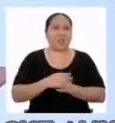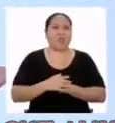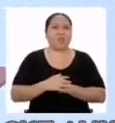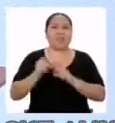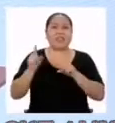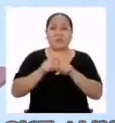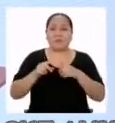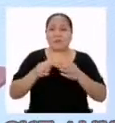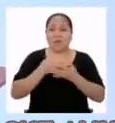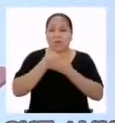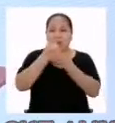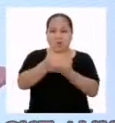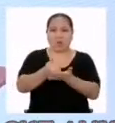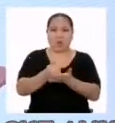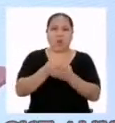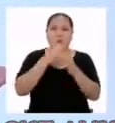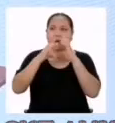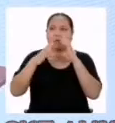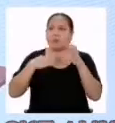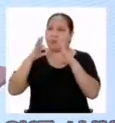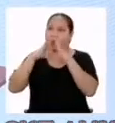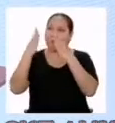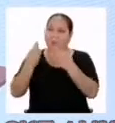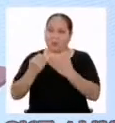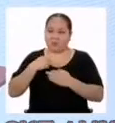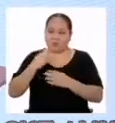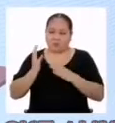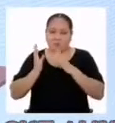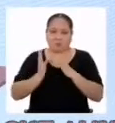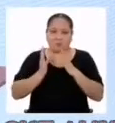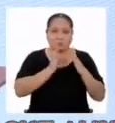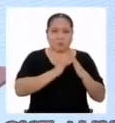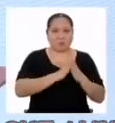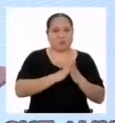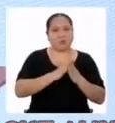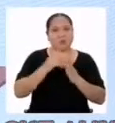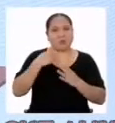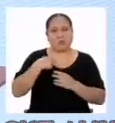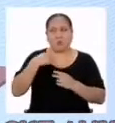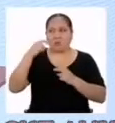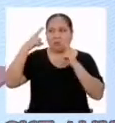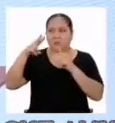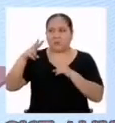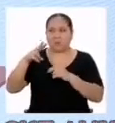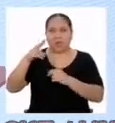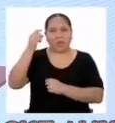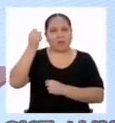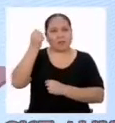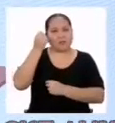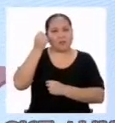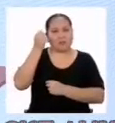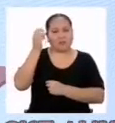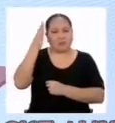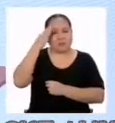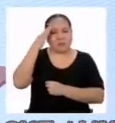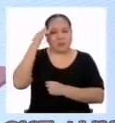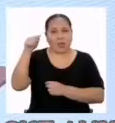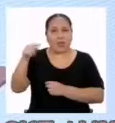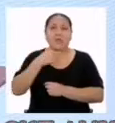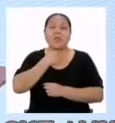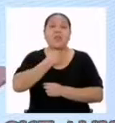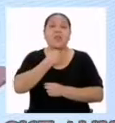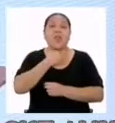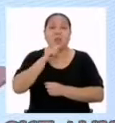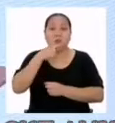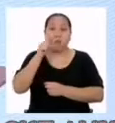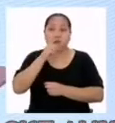poder conversar con mi familia mientras me preparaba. Me enteré que mi abuela, a pesar de no haber ido a la universidad, se convirtió